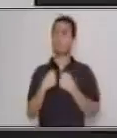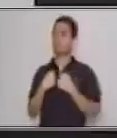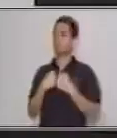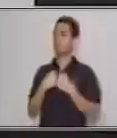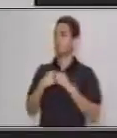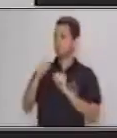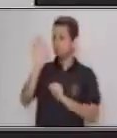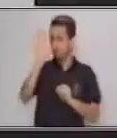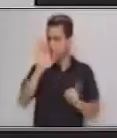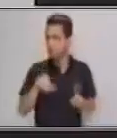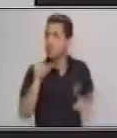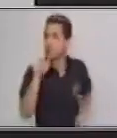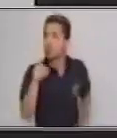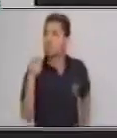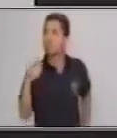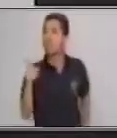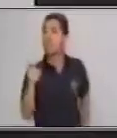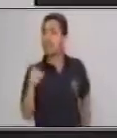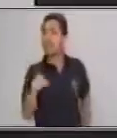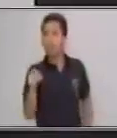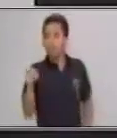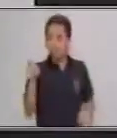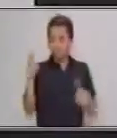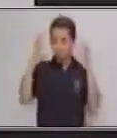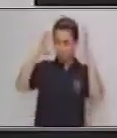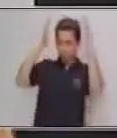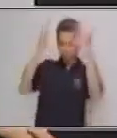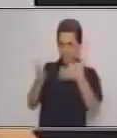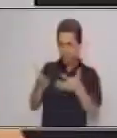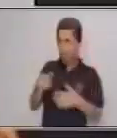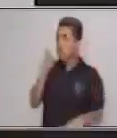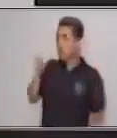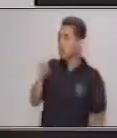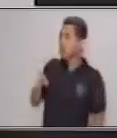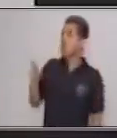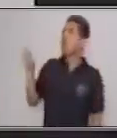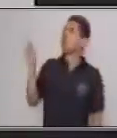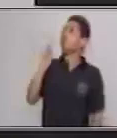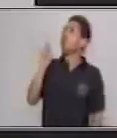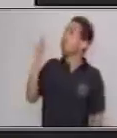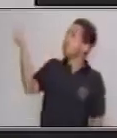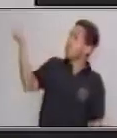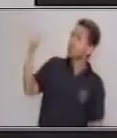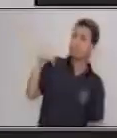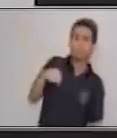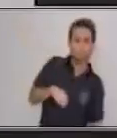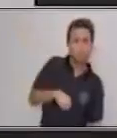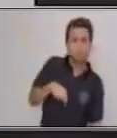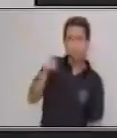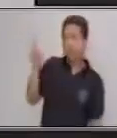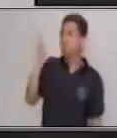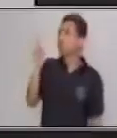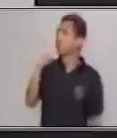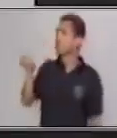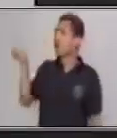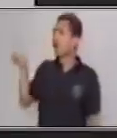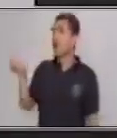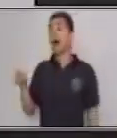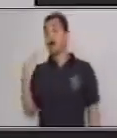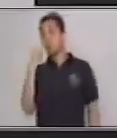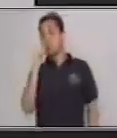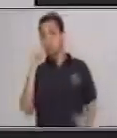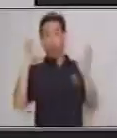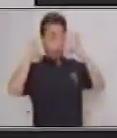pregunté, ¿quién era? ¿De dónde venía? ¿A dónde iba? A lo que ella me contestó, cantando y